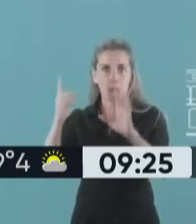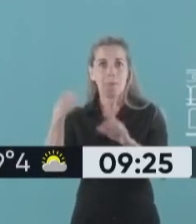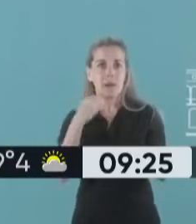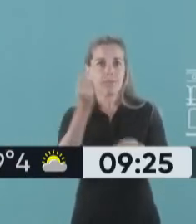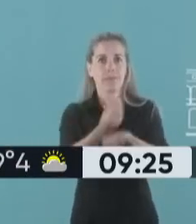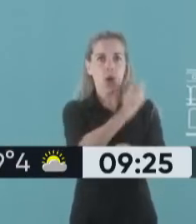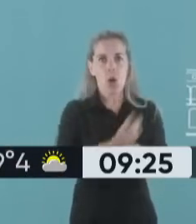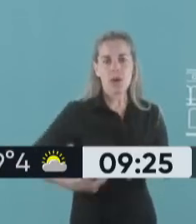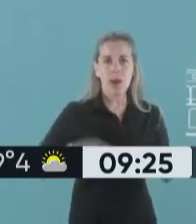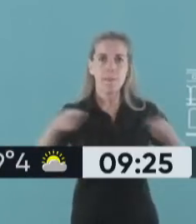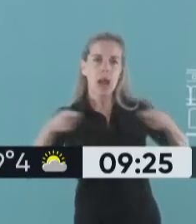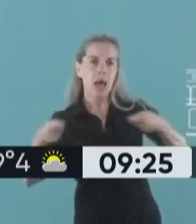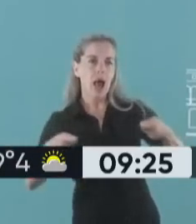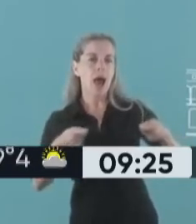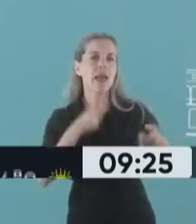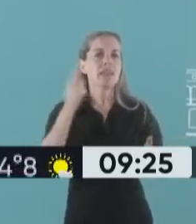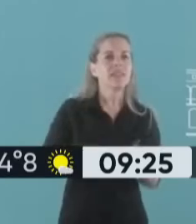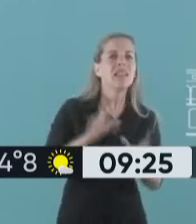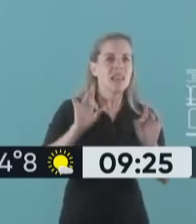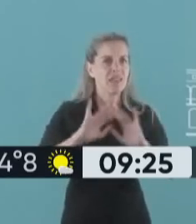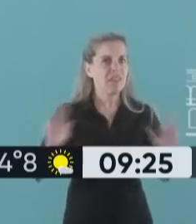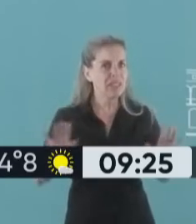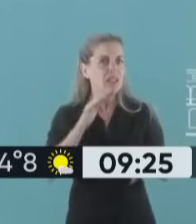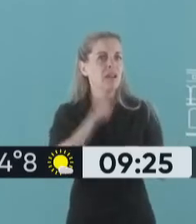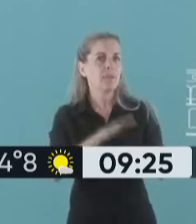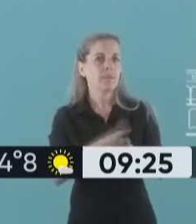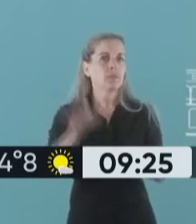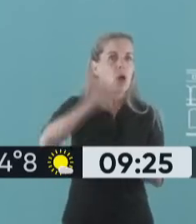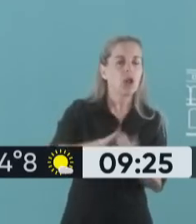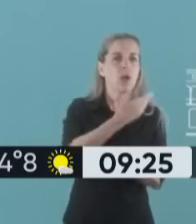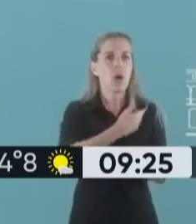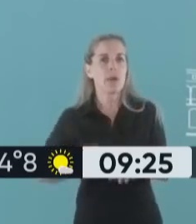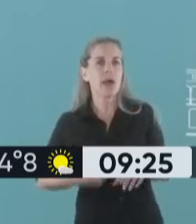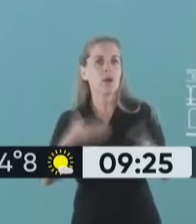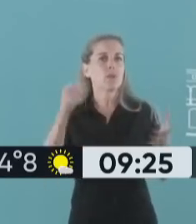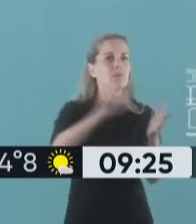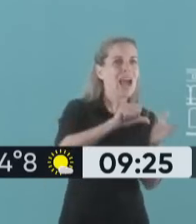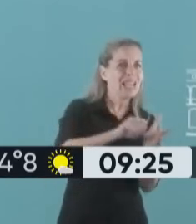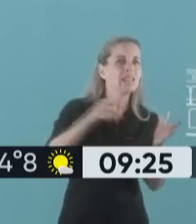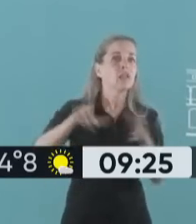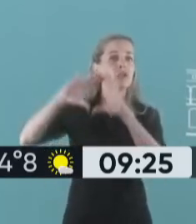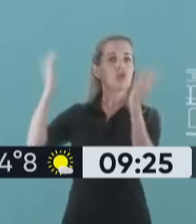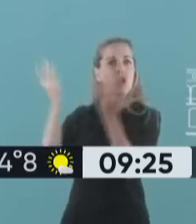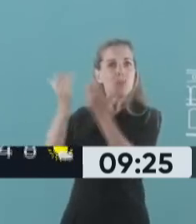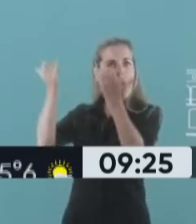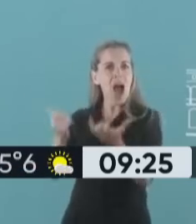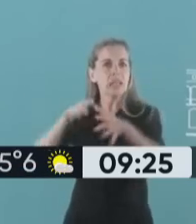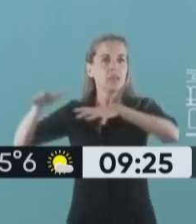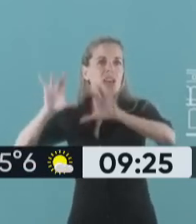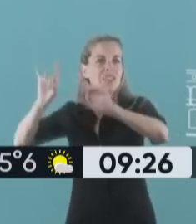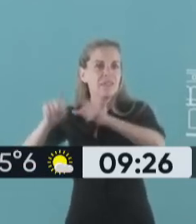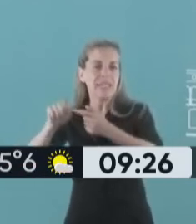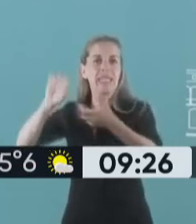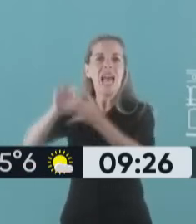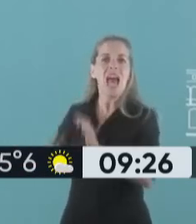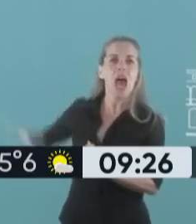hacerse cargo de lo que es el día a día y la cotidianeidad de un gobierno y de un mundo donde hay crisis de bancos en Estados Unidos y en Europa, hay